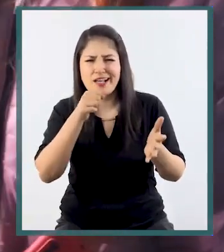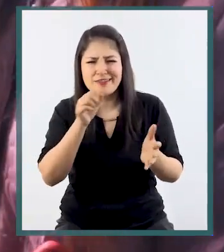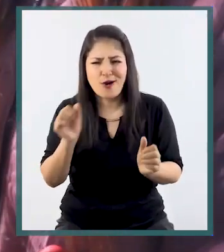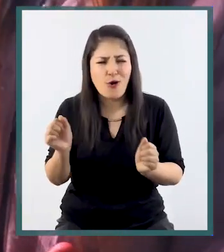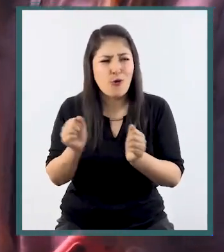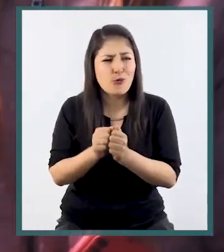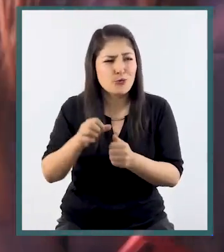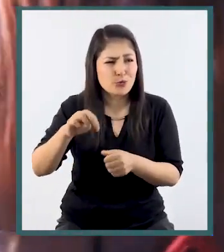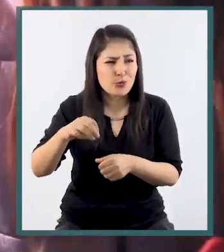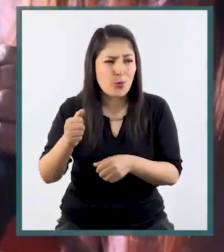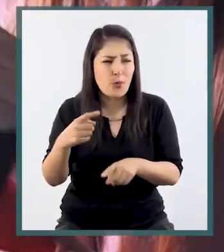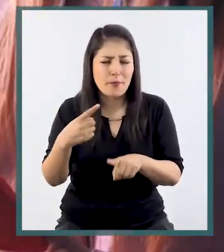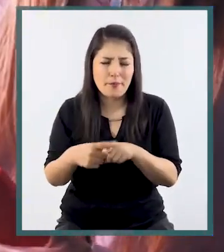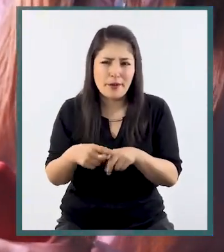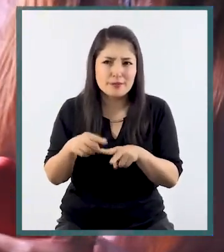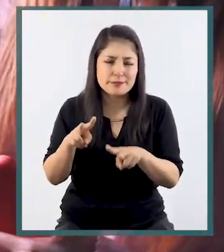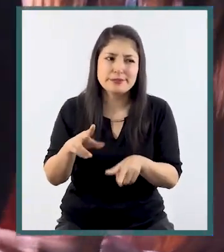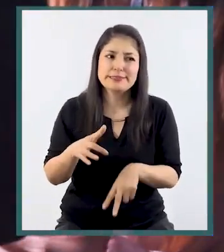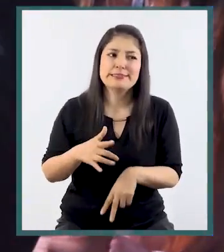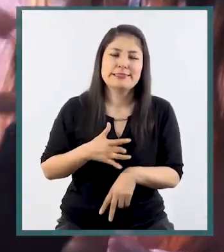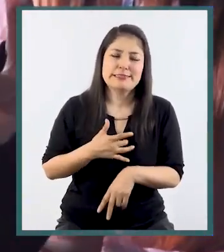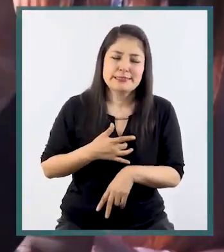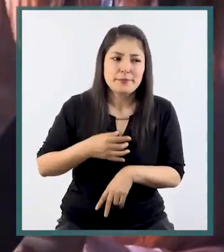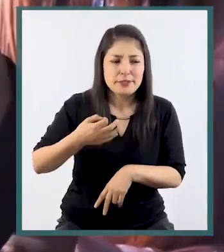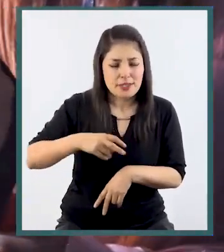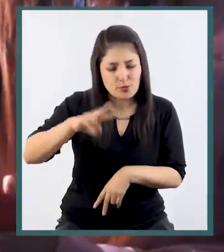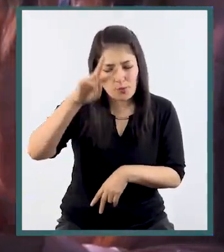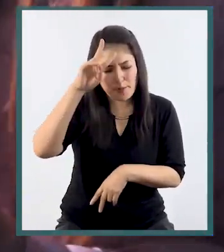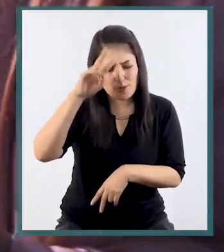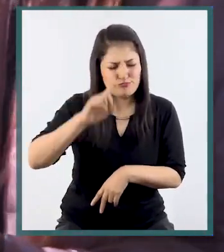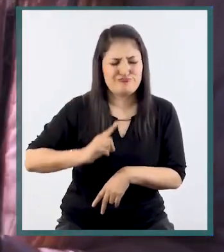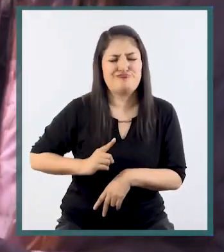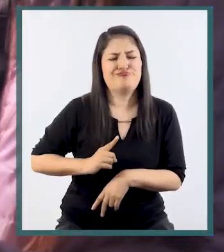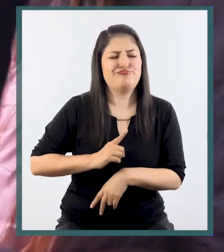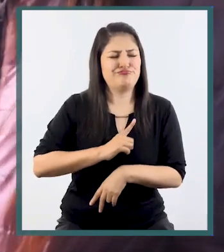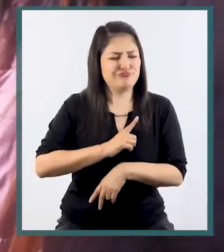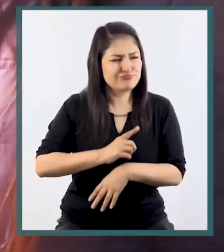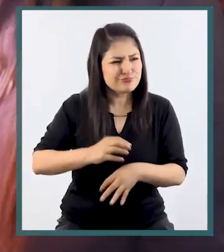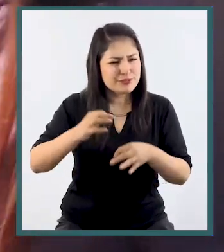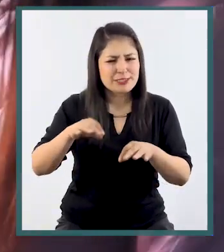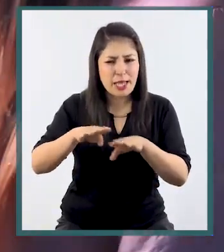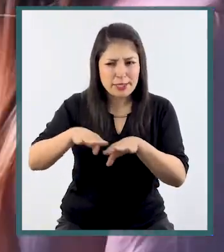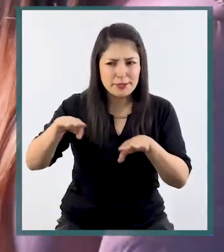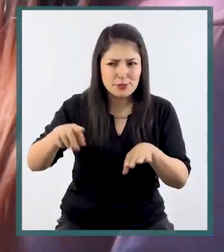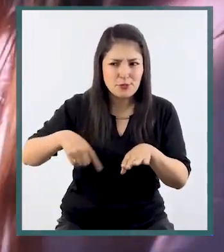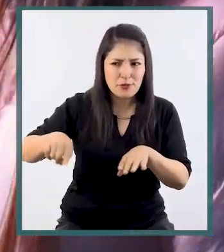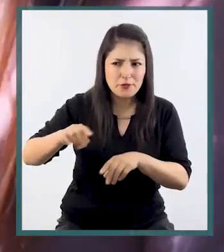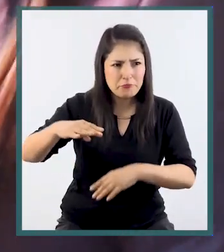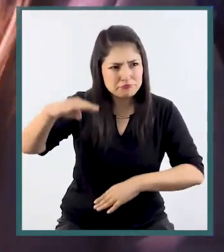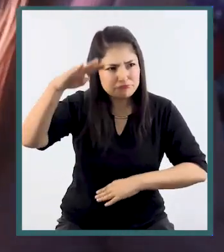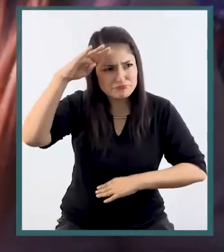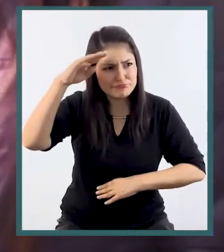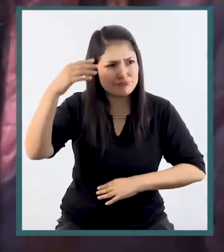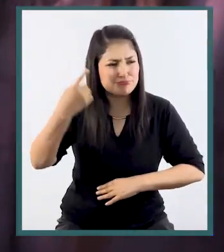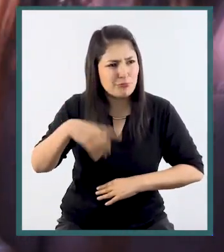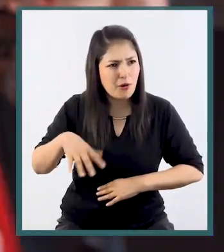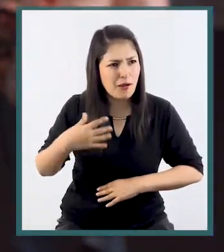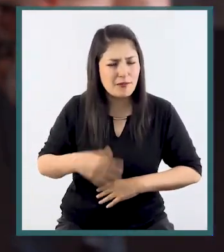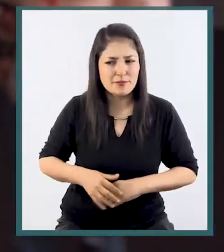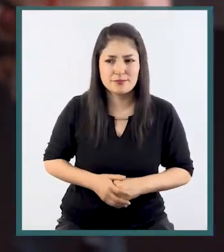el invitado Max Castro, y sentimos ser muy peruana, muy orgullosa por estos niños que están aquí, el Coro Nacional del